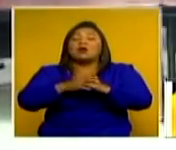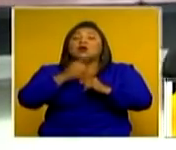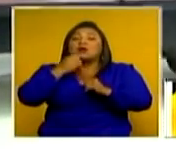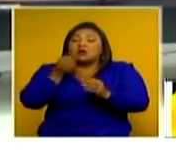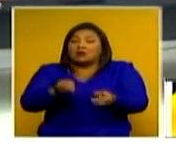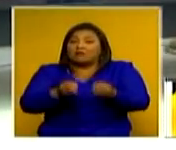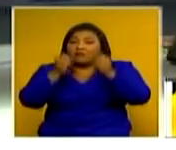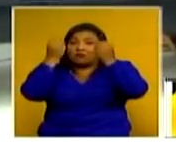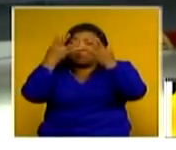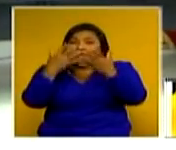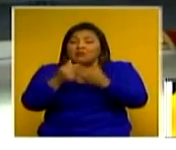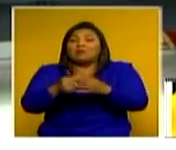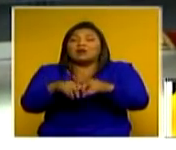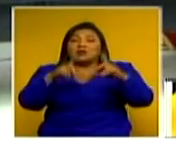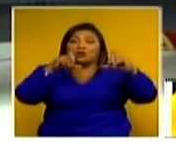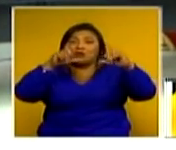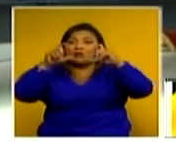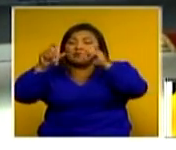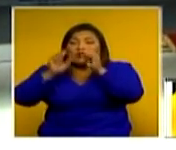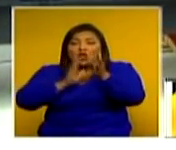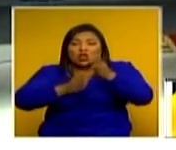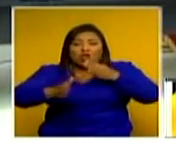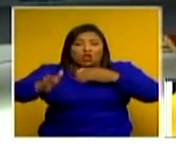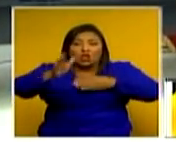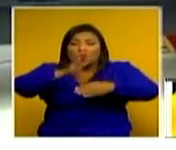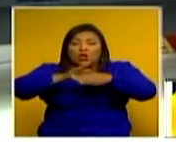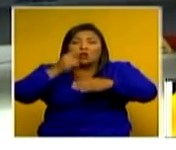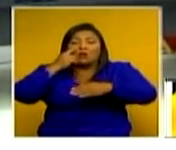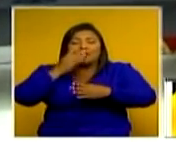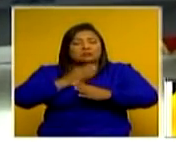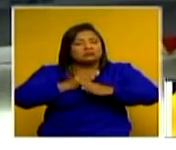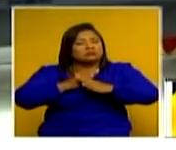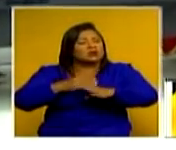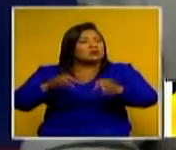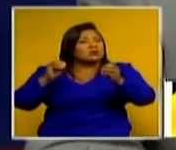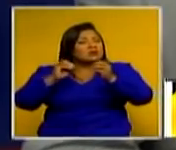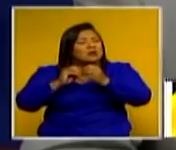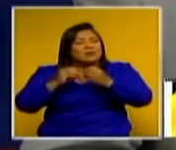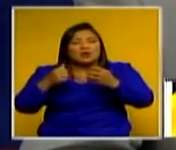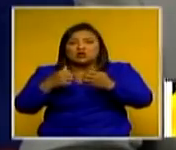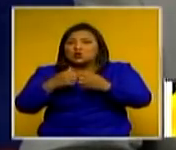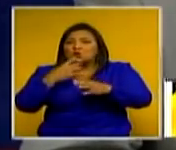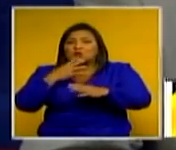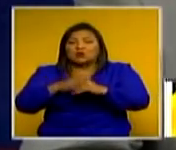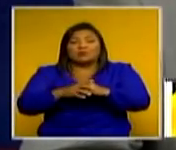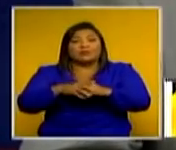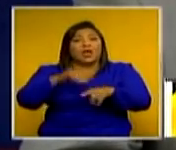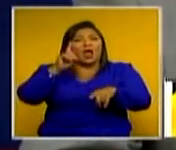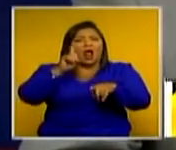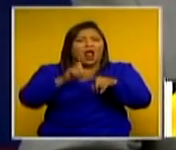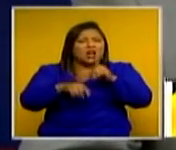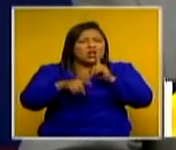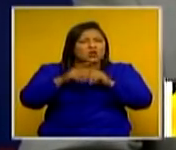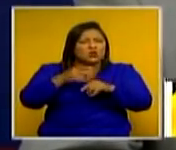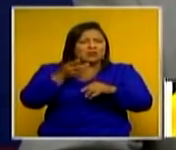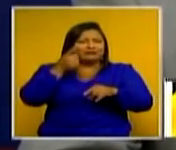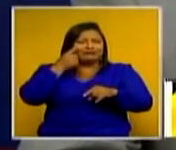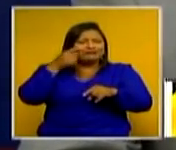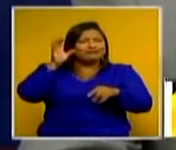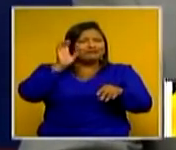la instalación de fotos radares en todo el territorio nacional para evitar más siniestros ha habido algunas inobservancias en